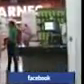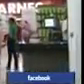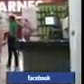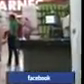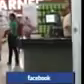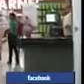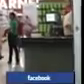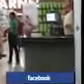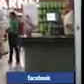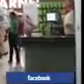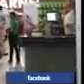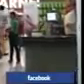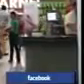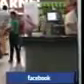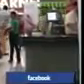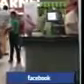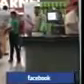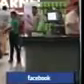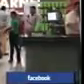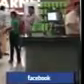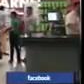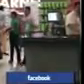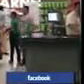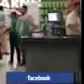Super Selectos, tu super.